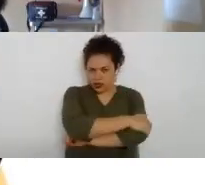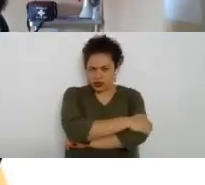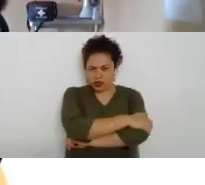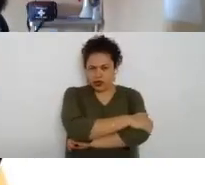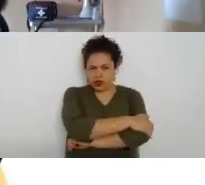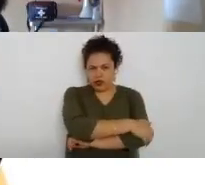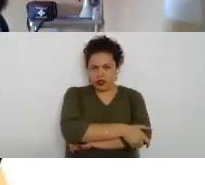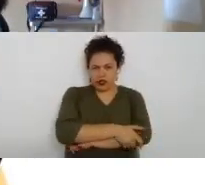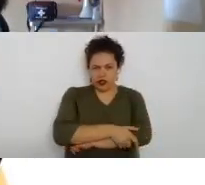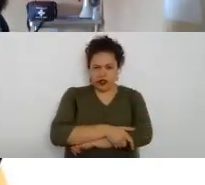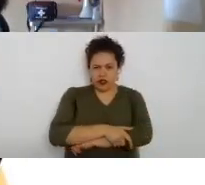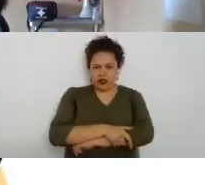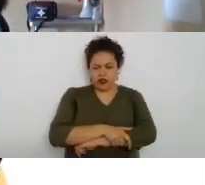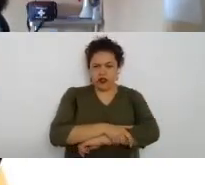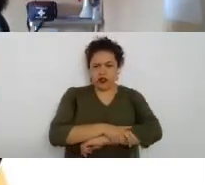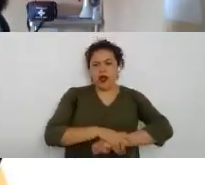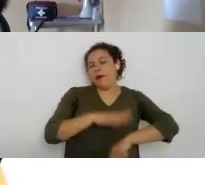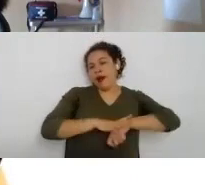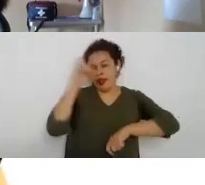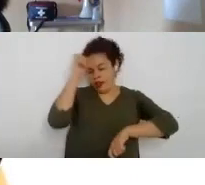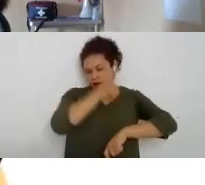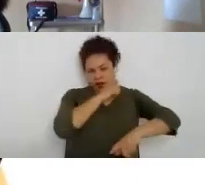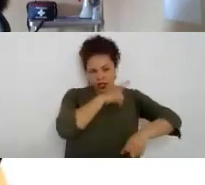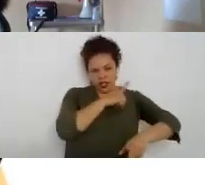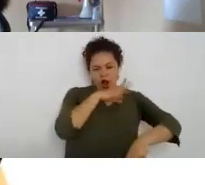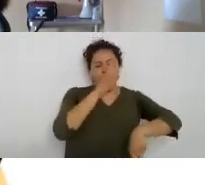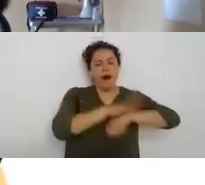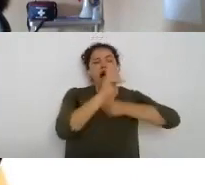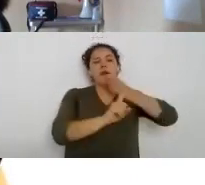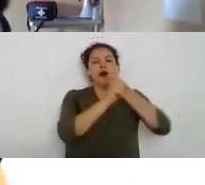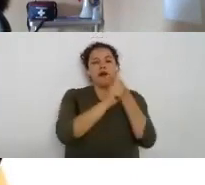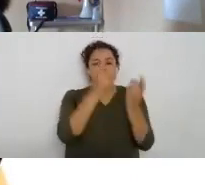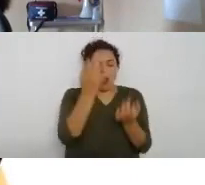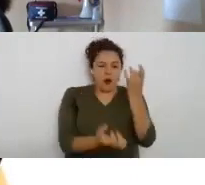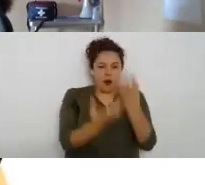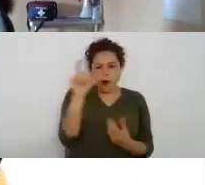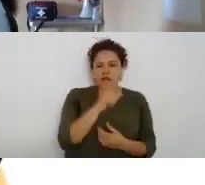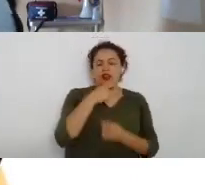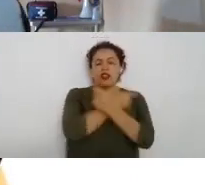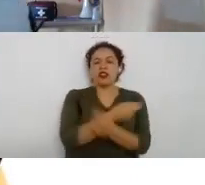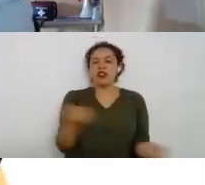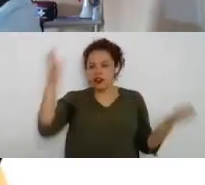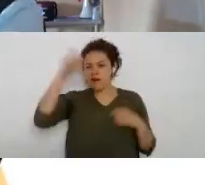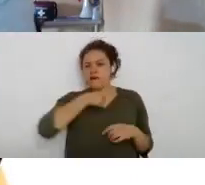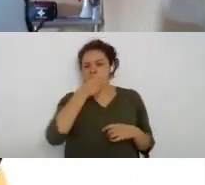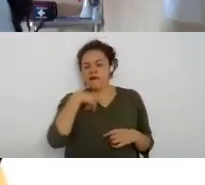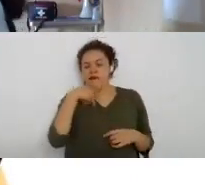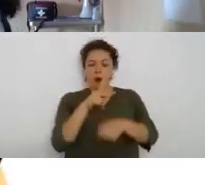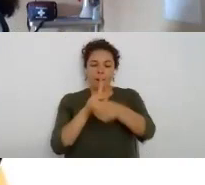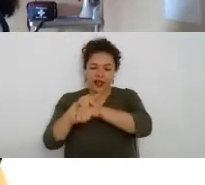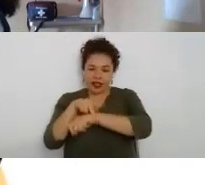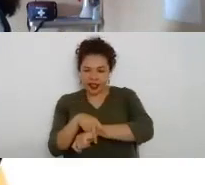complicaciones si se presentara alguna quemadura. ¿Por qué? Porque la piel de un niño y de una persona adulta